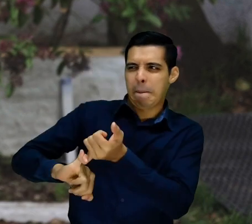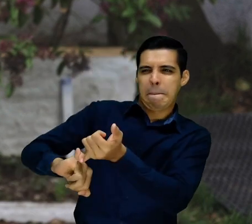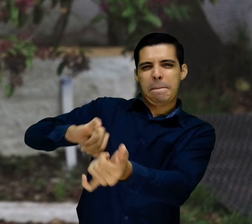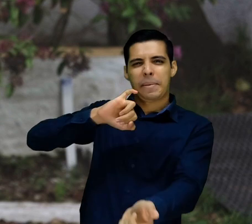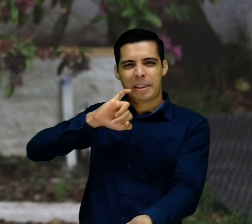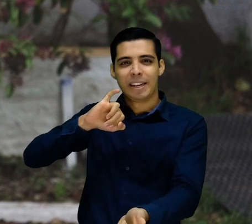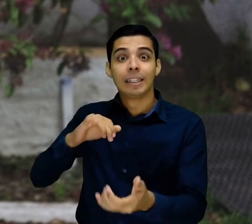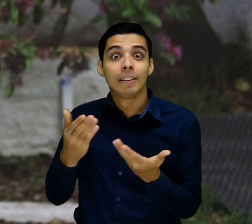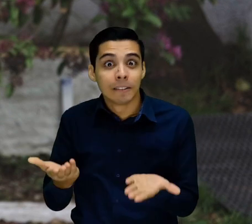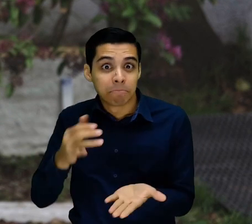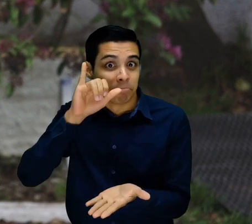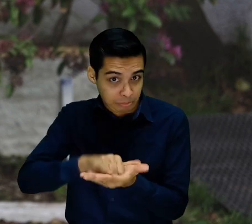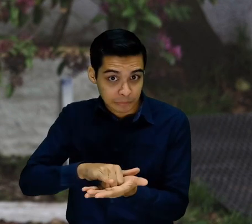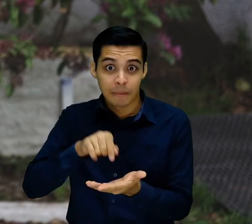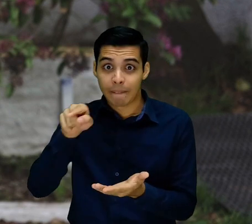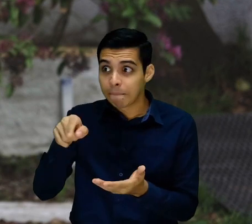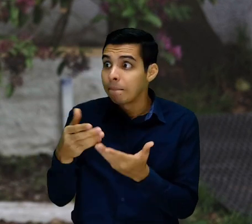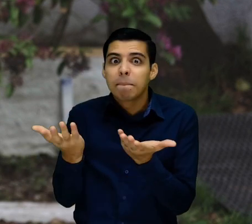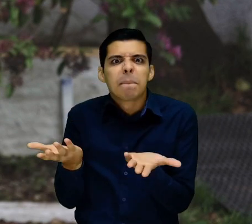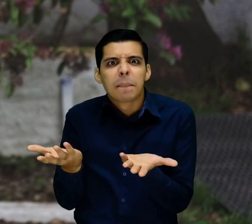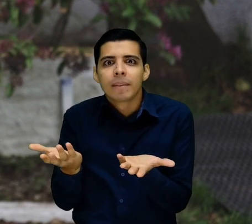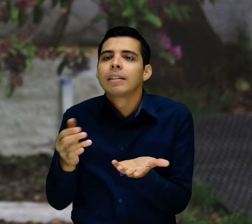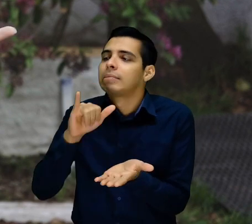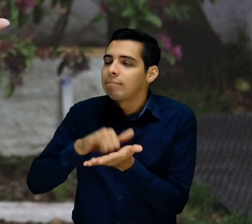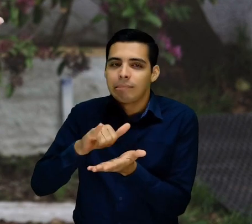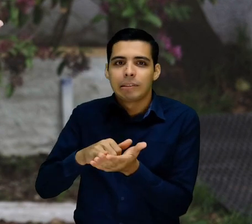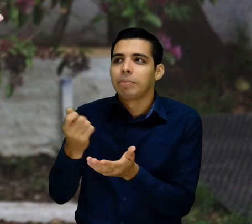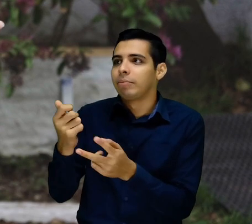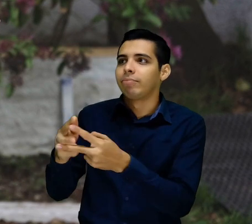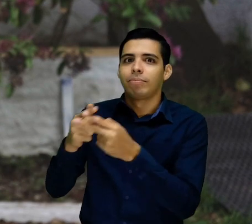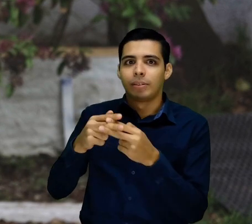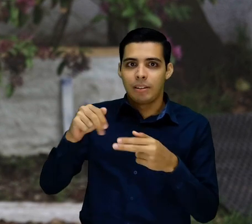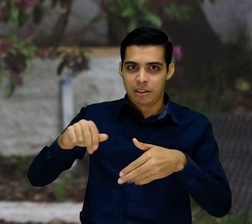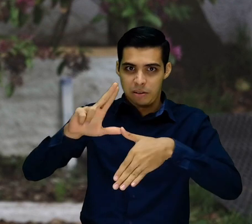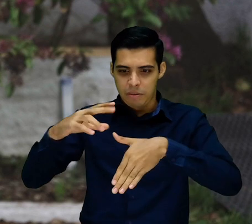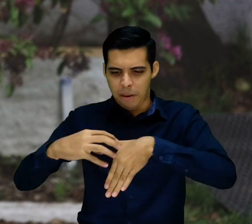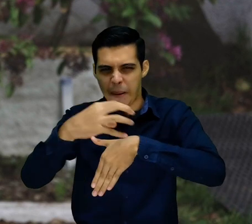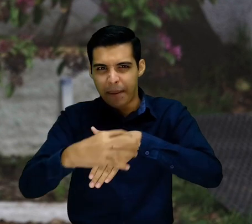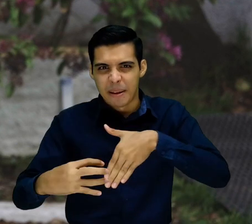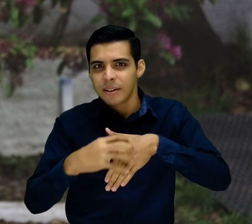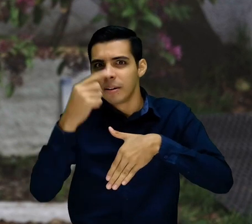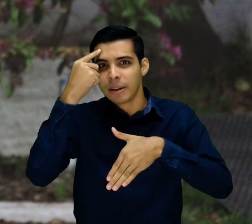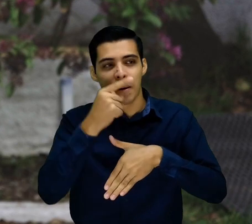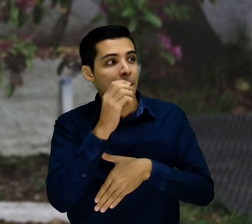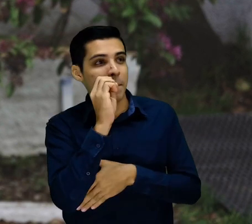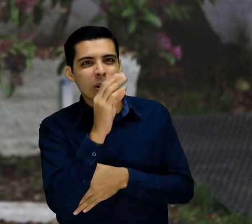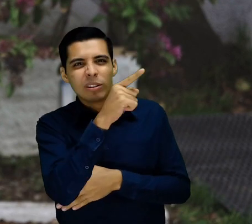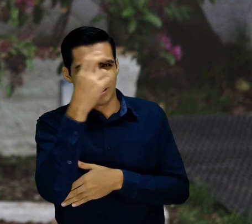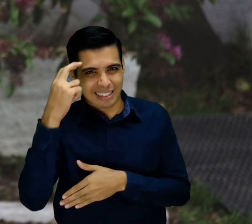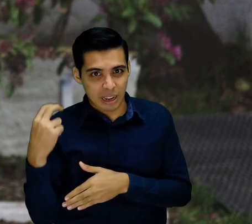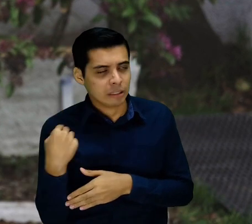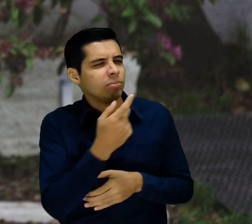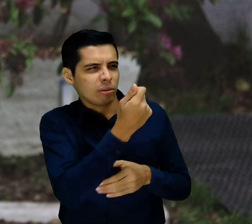deuda externa del economista José Antonio Campo, los países latinoamericanos acudían a créditos con bancos ingleses para